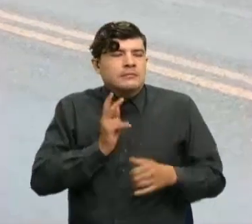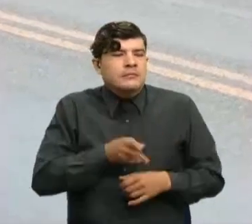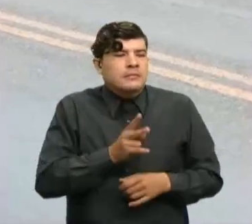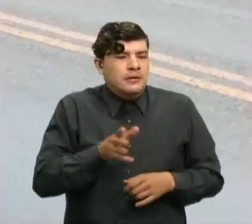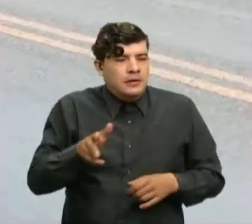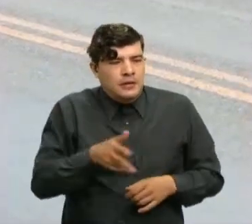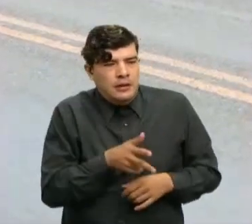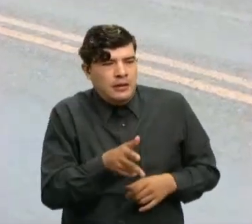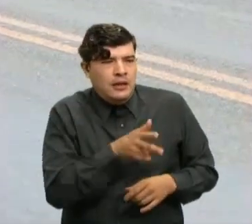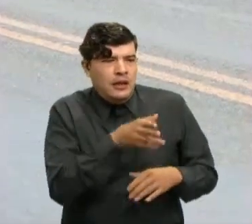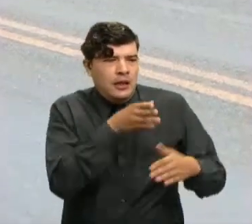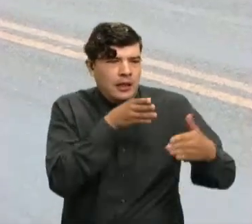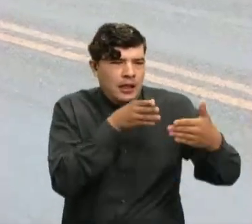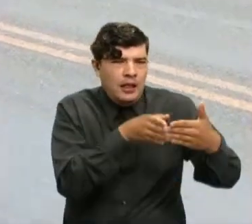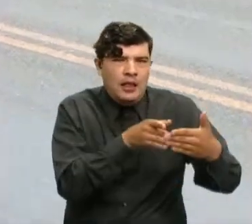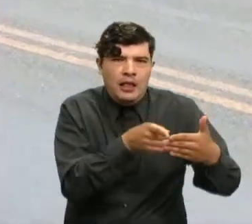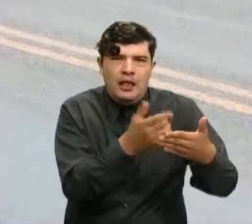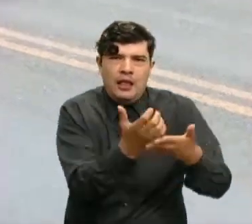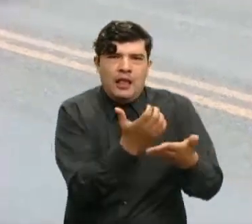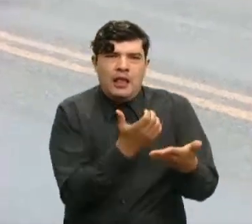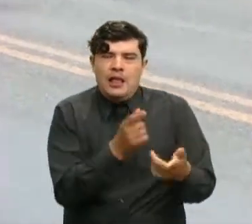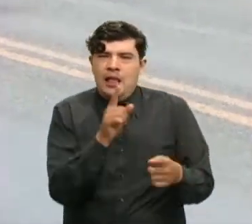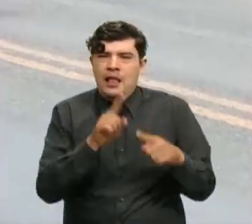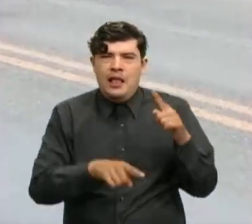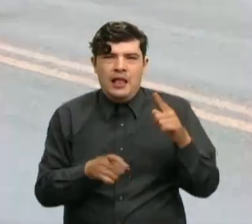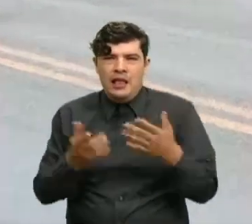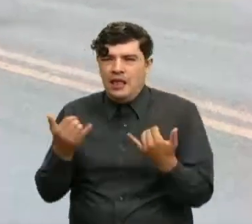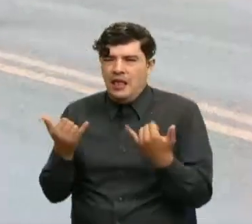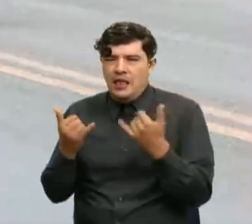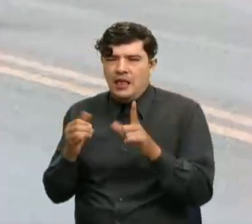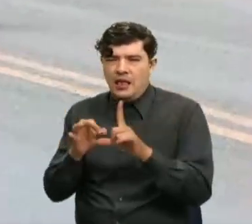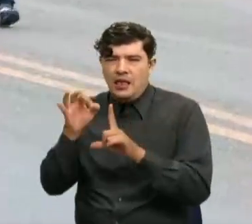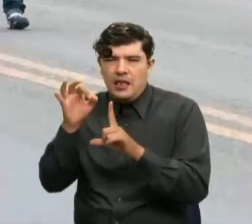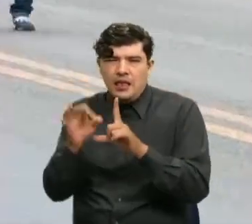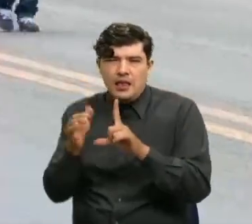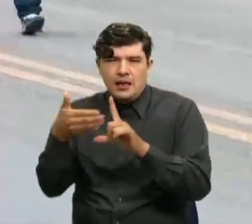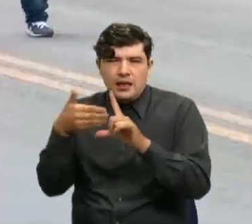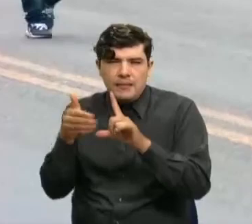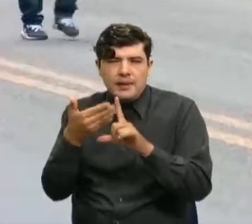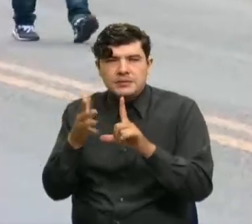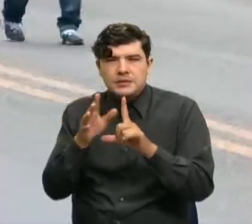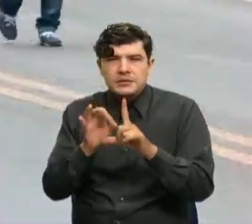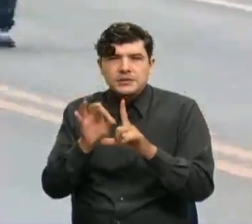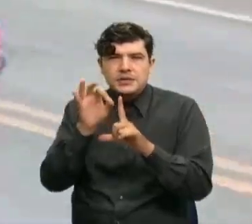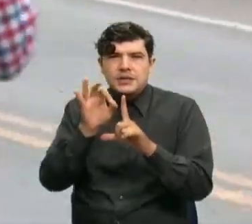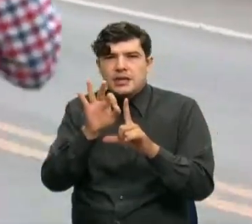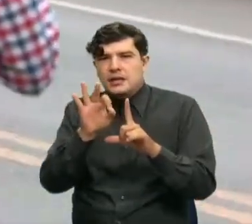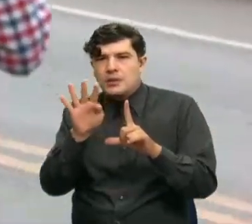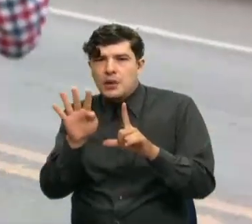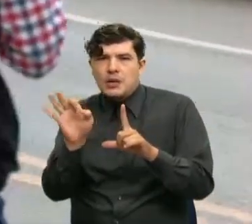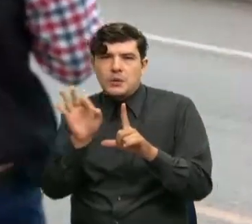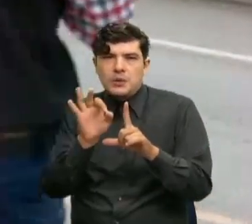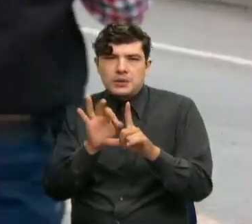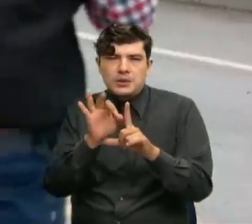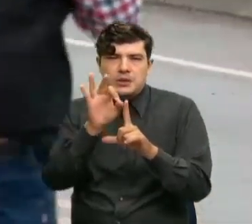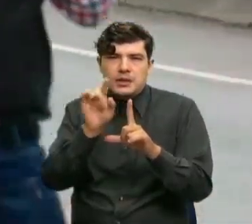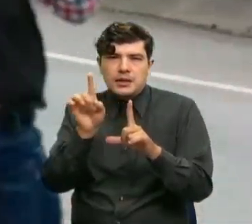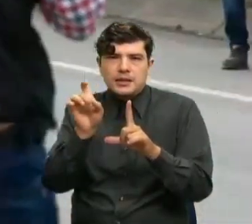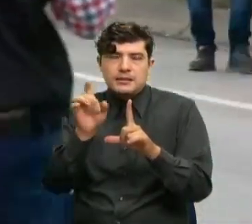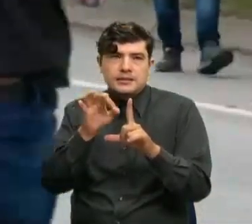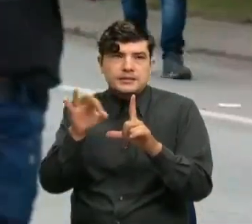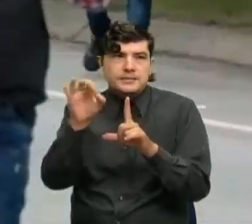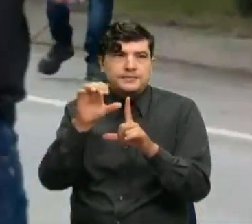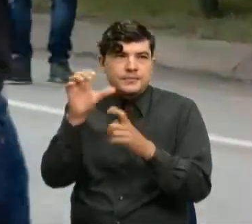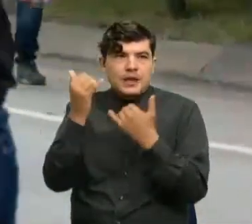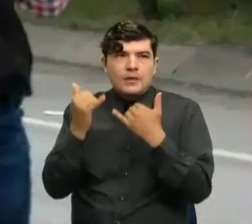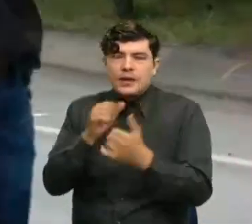en la capital norte santandereana está sobre los 34, 36. Vamos a hablar con ellos, vamos a acercarnos por acá, hasta un punto donde